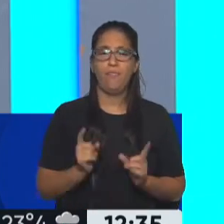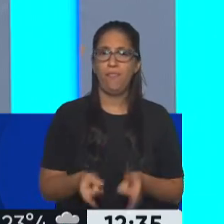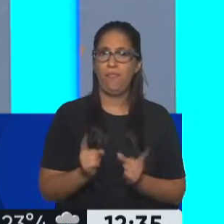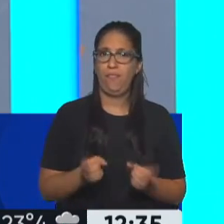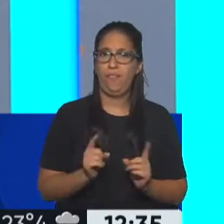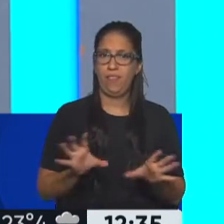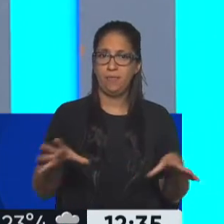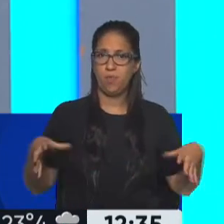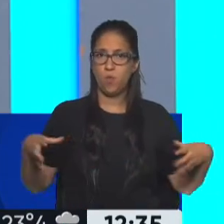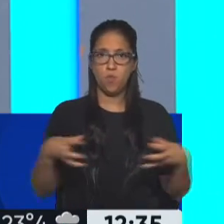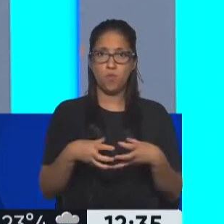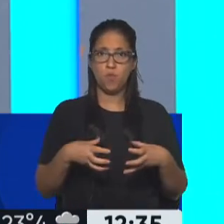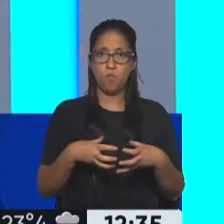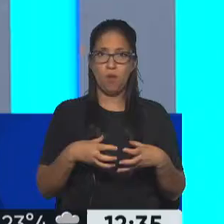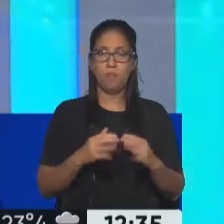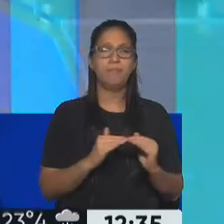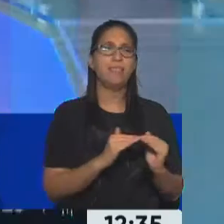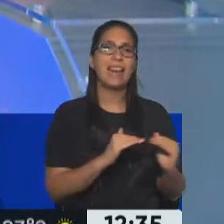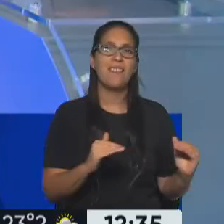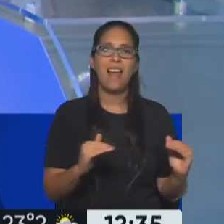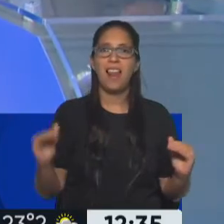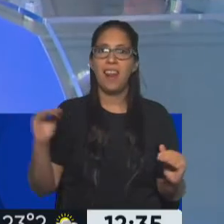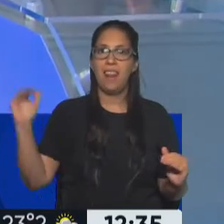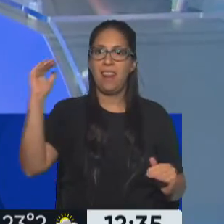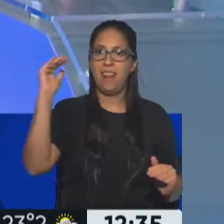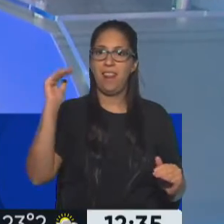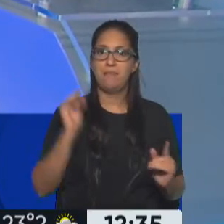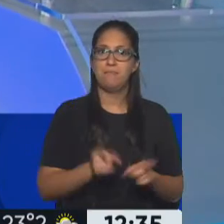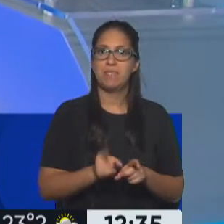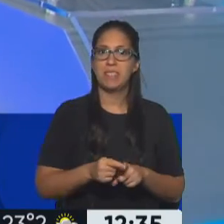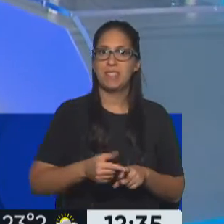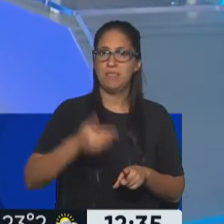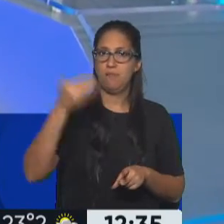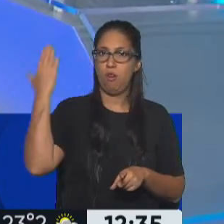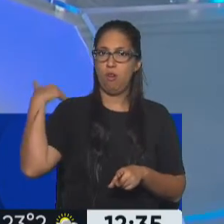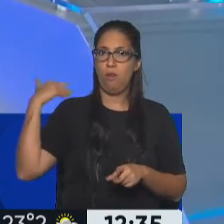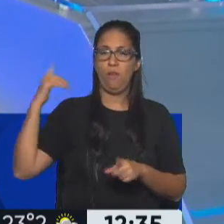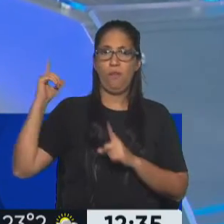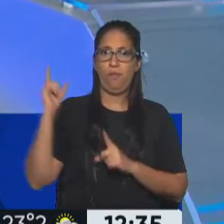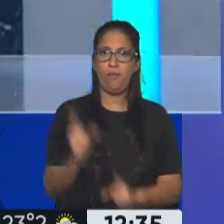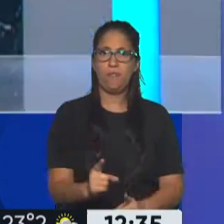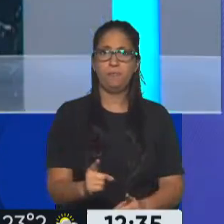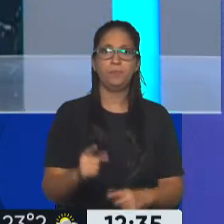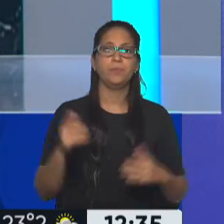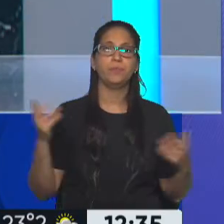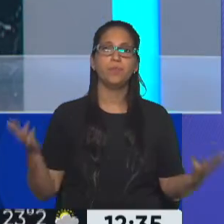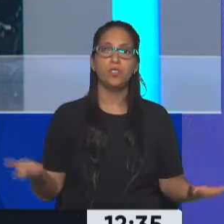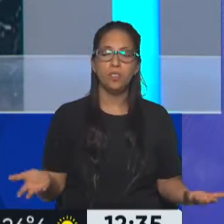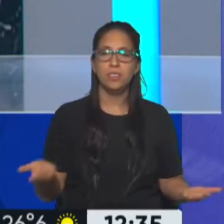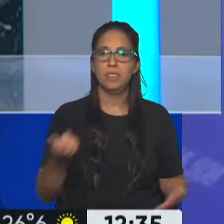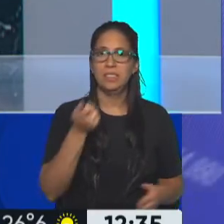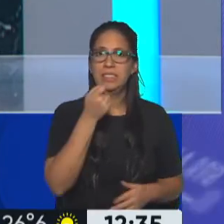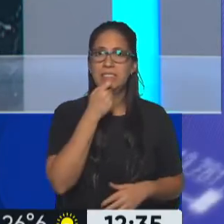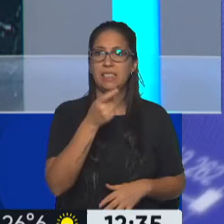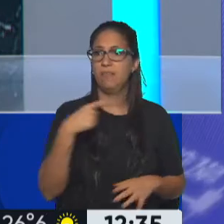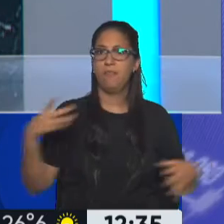al mismo, nivel de consumo que el que históricamente venía. Entonces, lamentablemente, aunque el